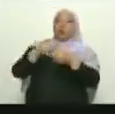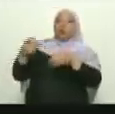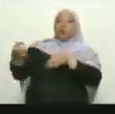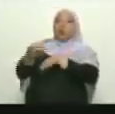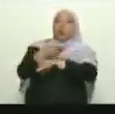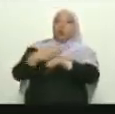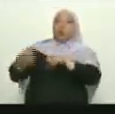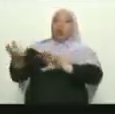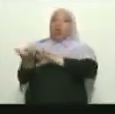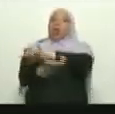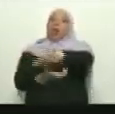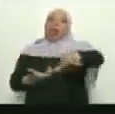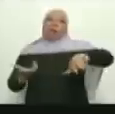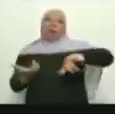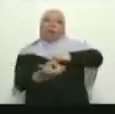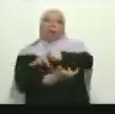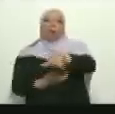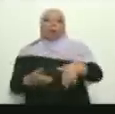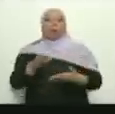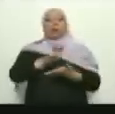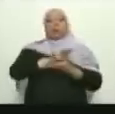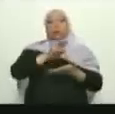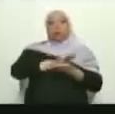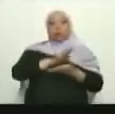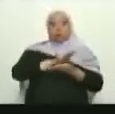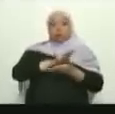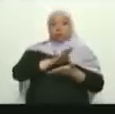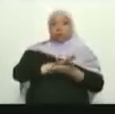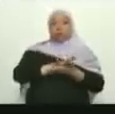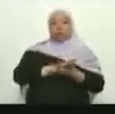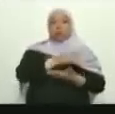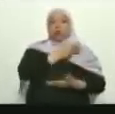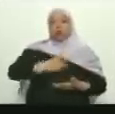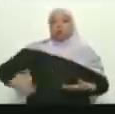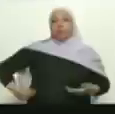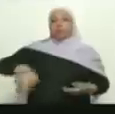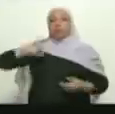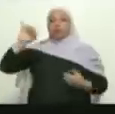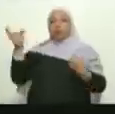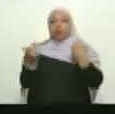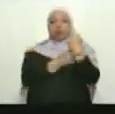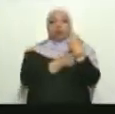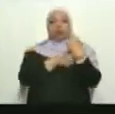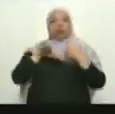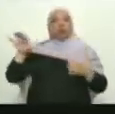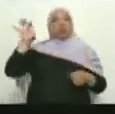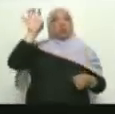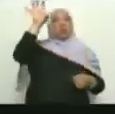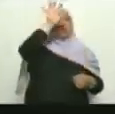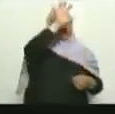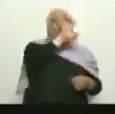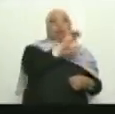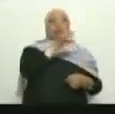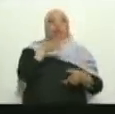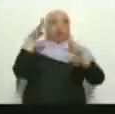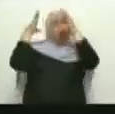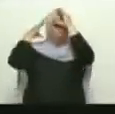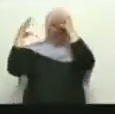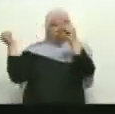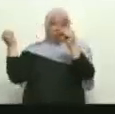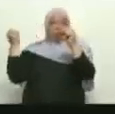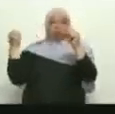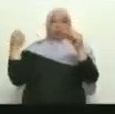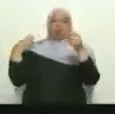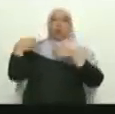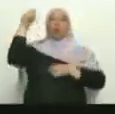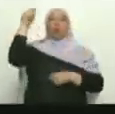él saboteaba la estabilidad del presidente Guaidó. Hablaba con países, hablaba con cancilleres, hablaba con